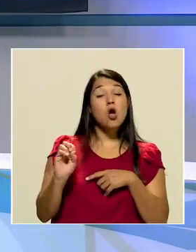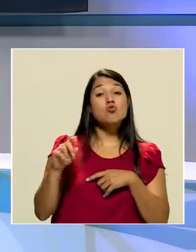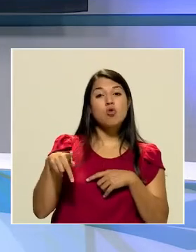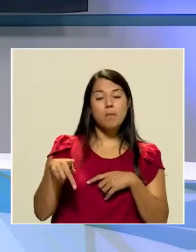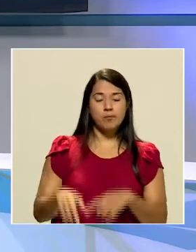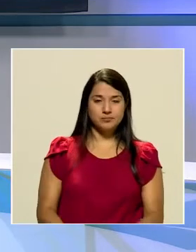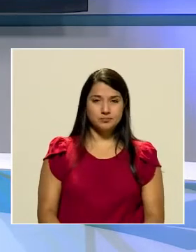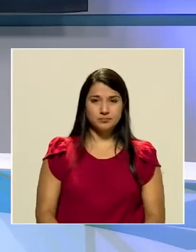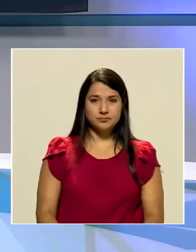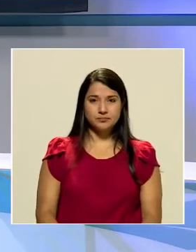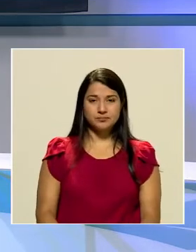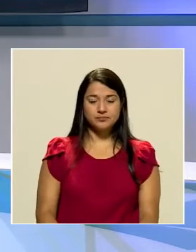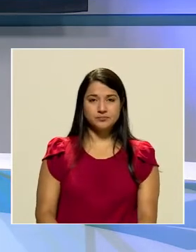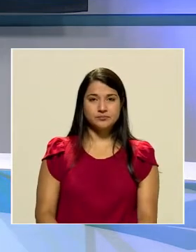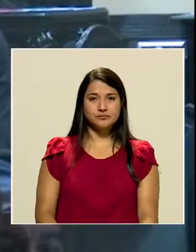ROP.